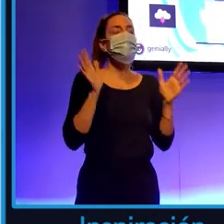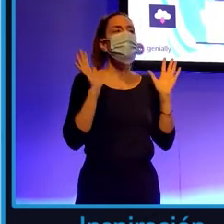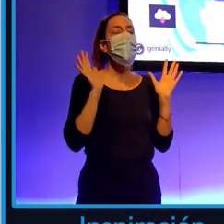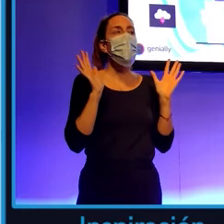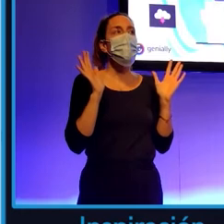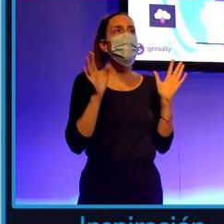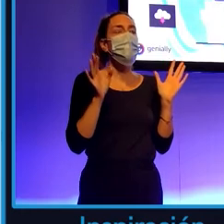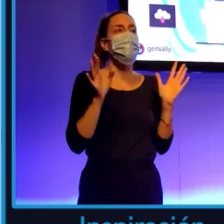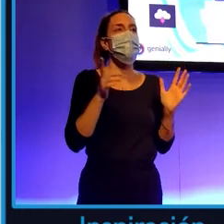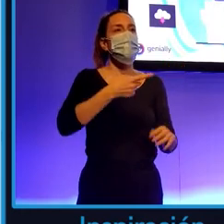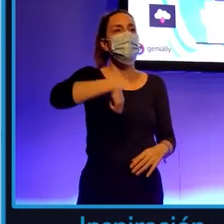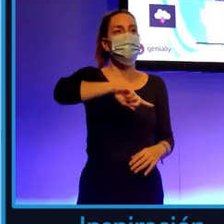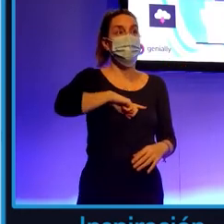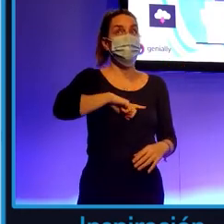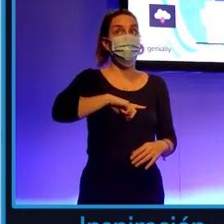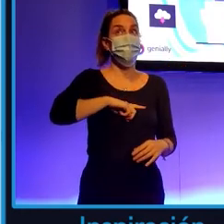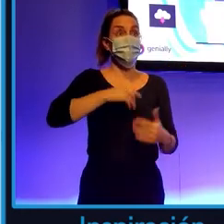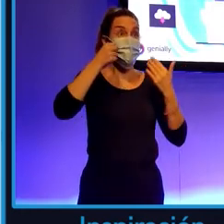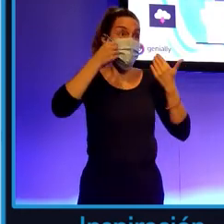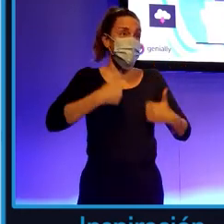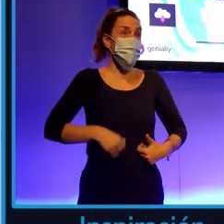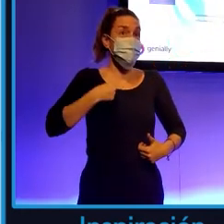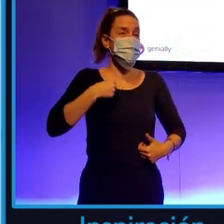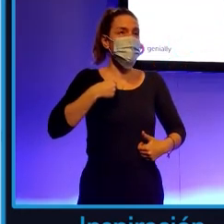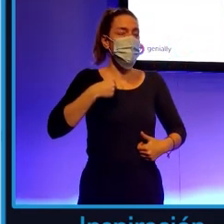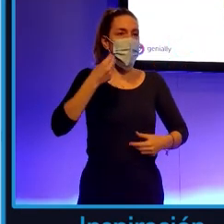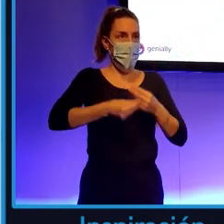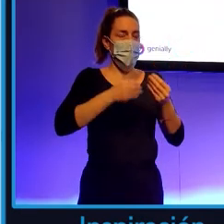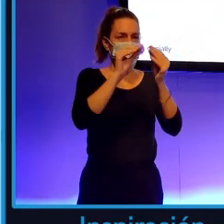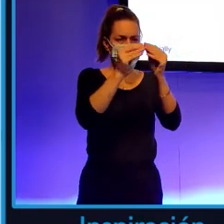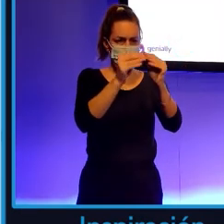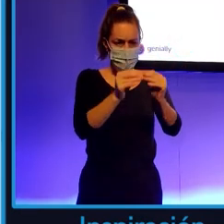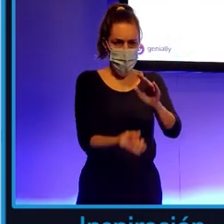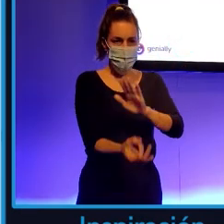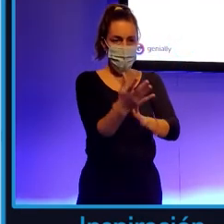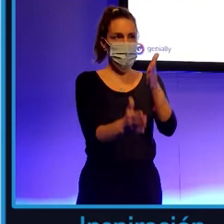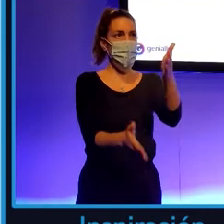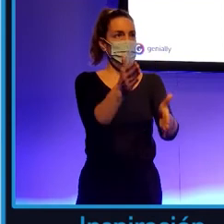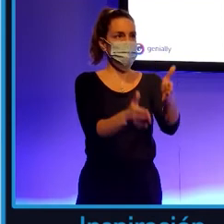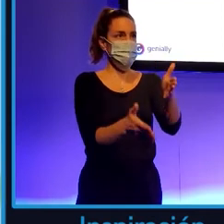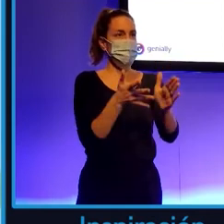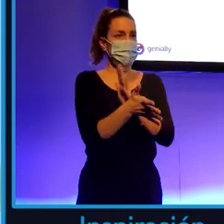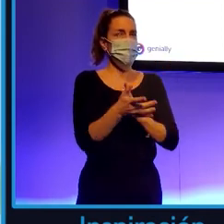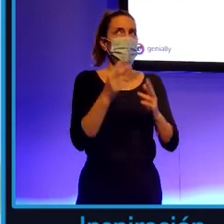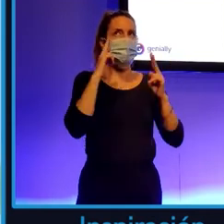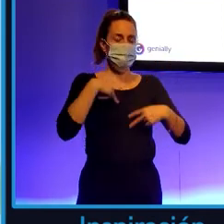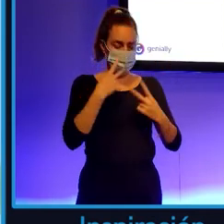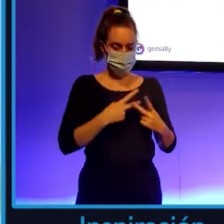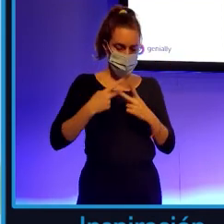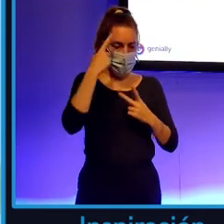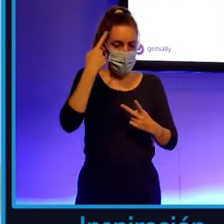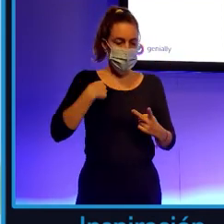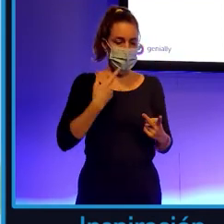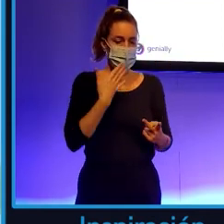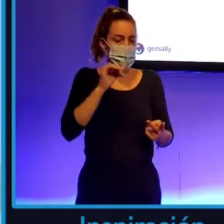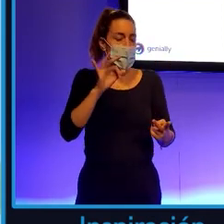somos los que hemos creado los robots nosotros somos lo que tenemos claro en que somos buenos vale y eso de utilizar la tecnología